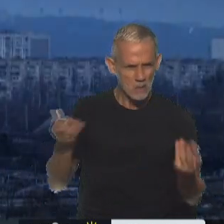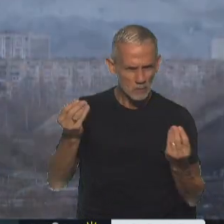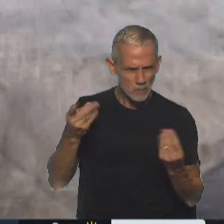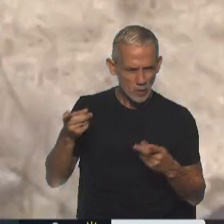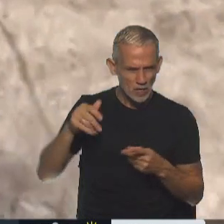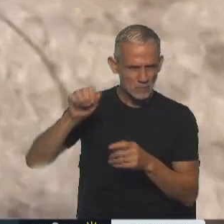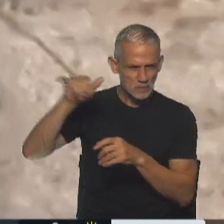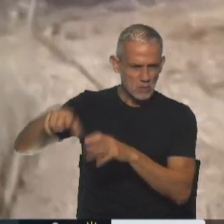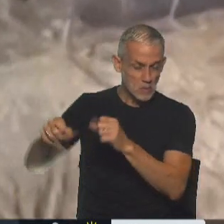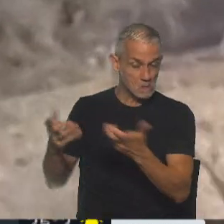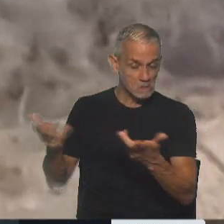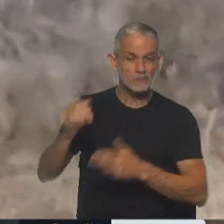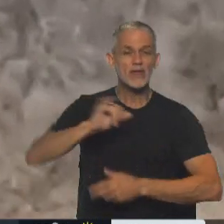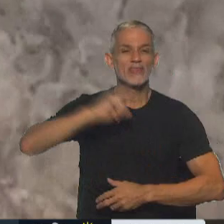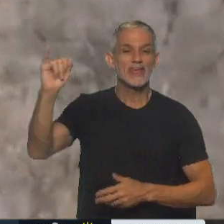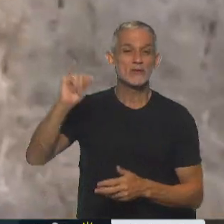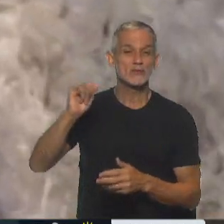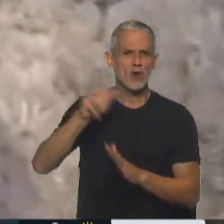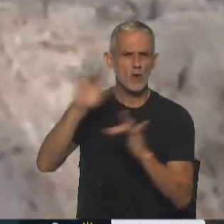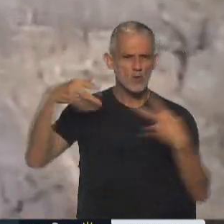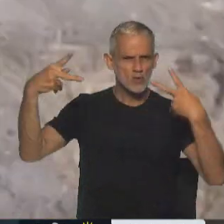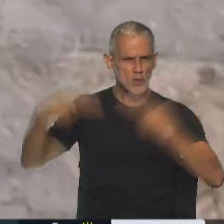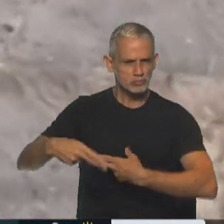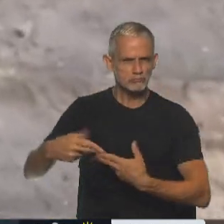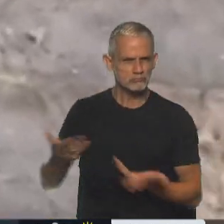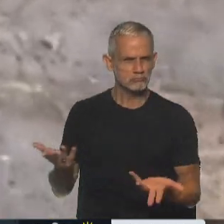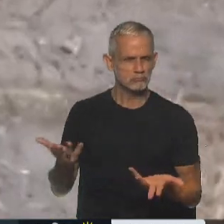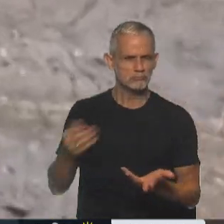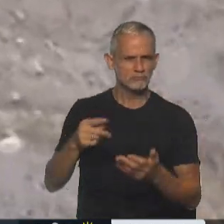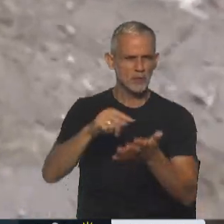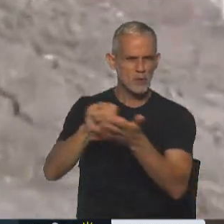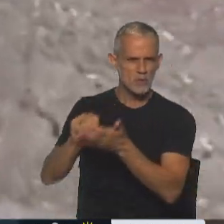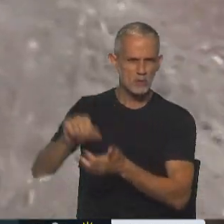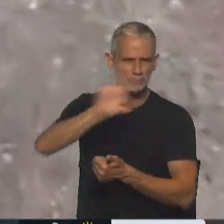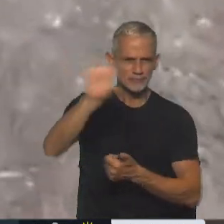gobierno, que denunció el corte de suministro eléctrico en varias zonas del país.